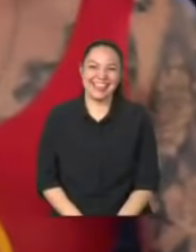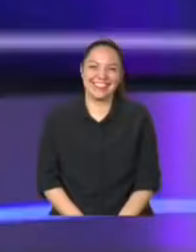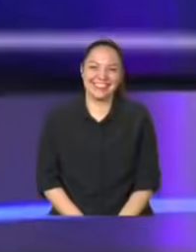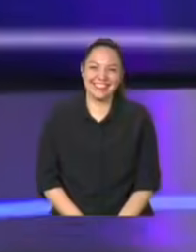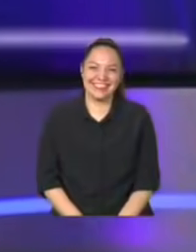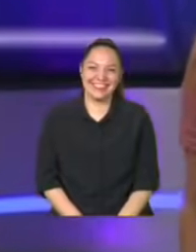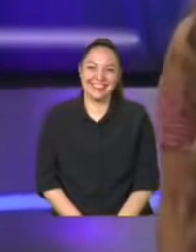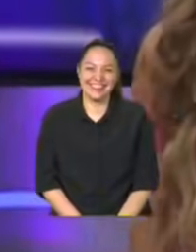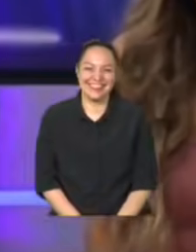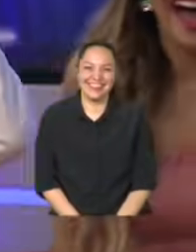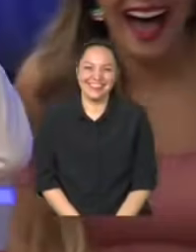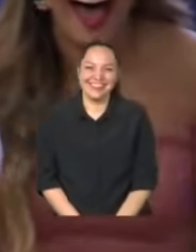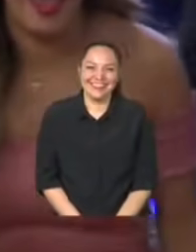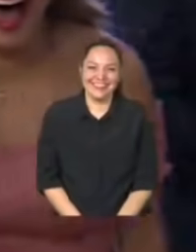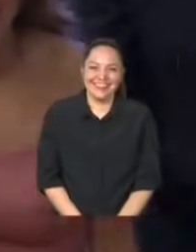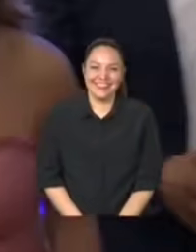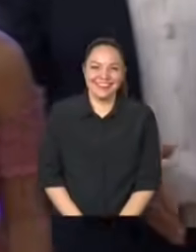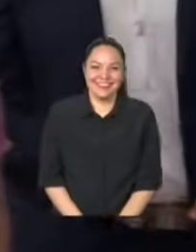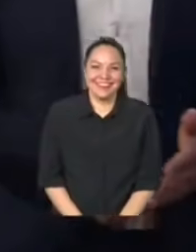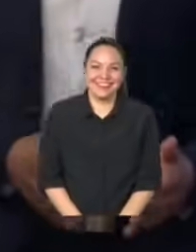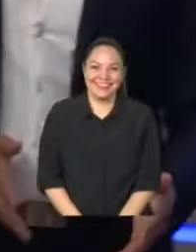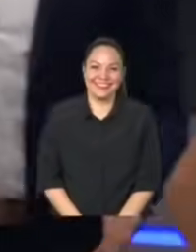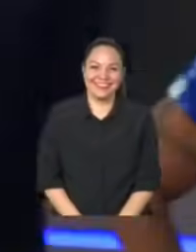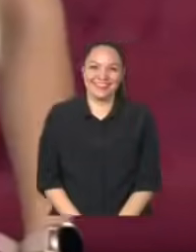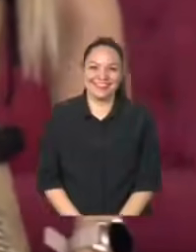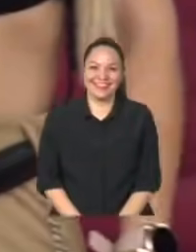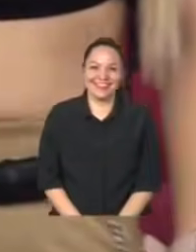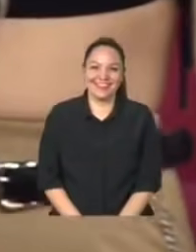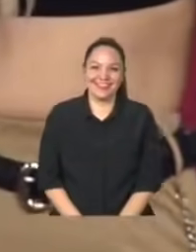¡Como si el mundo se acabara! Oiga.